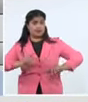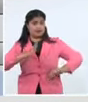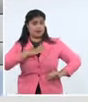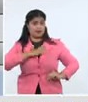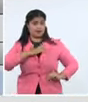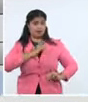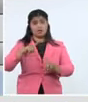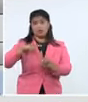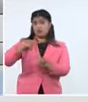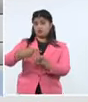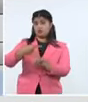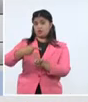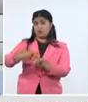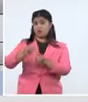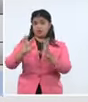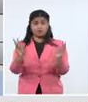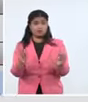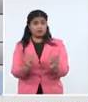pues ya se acumulan